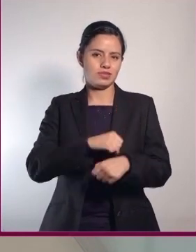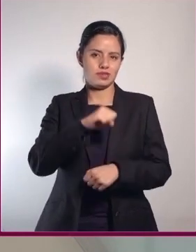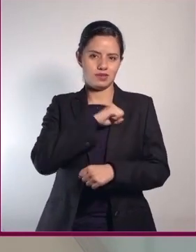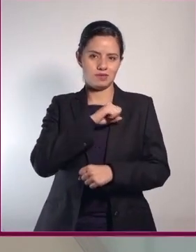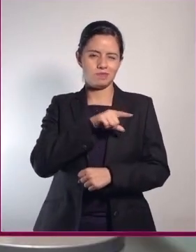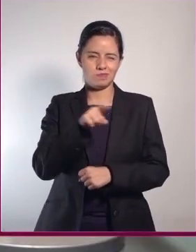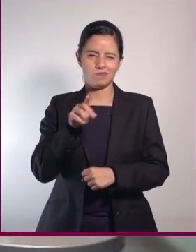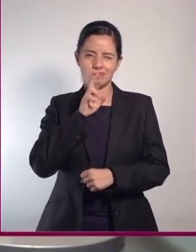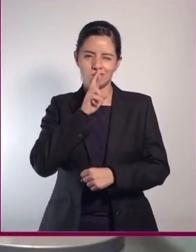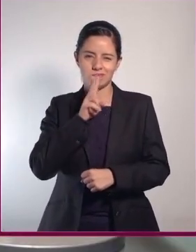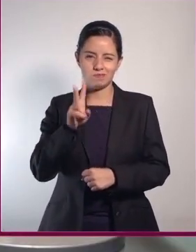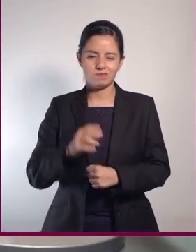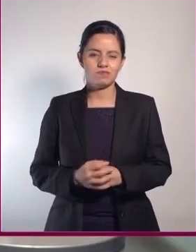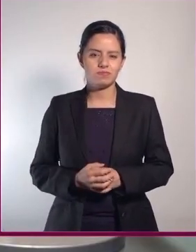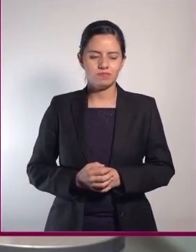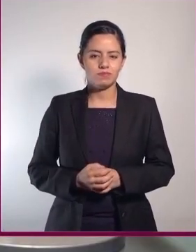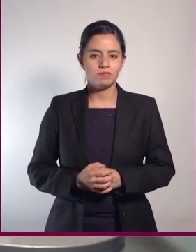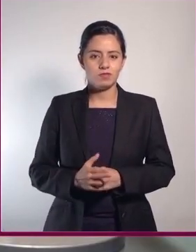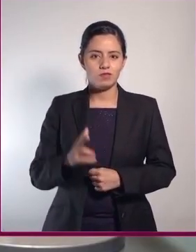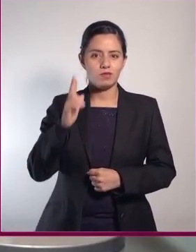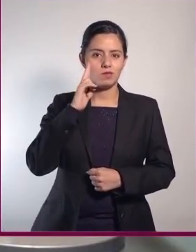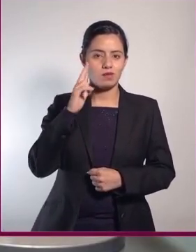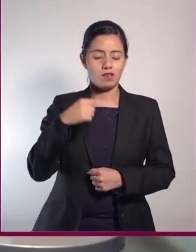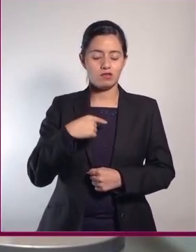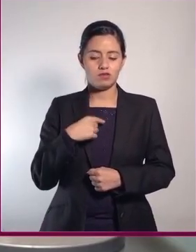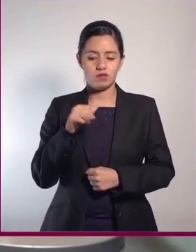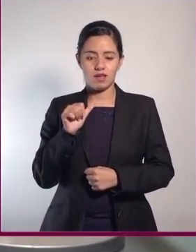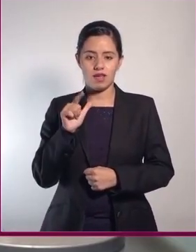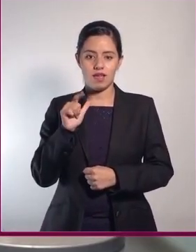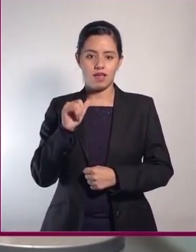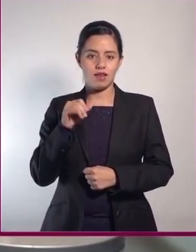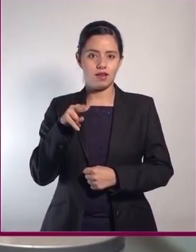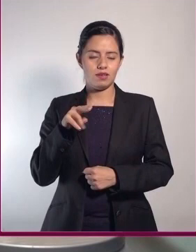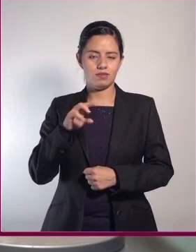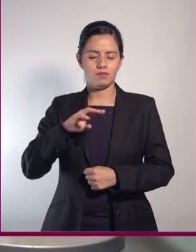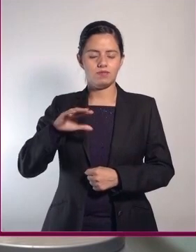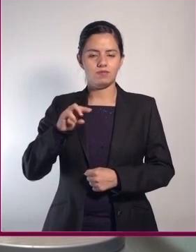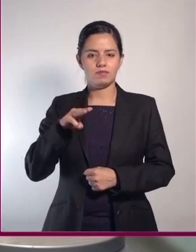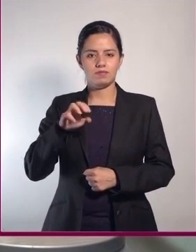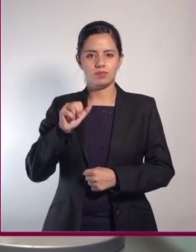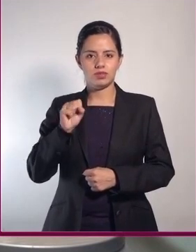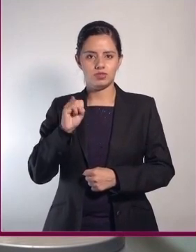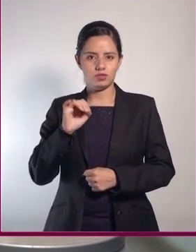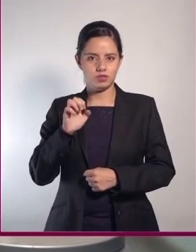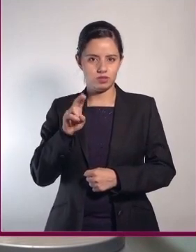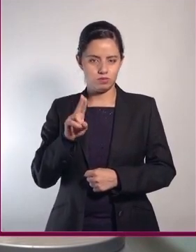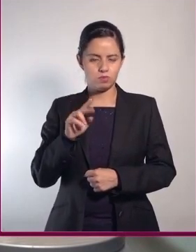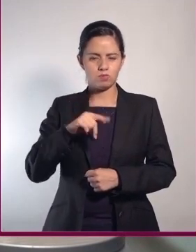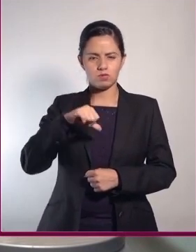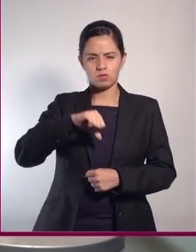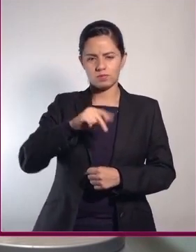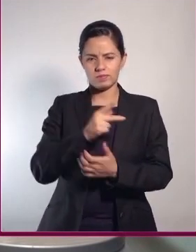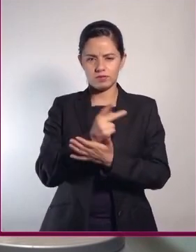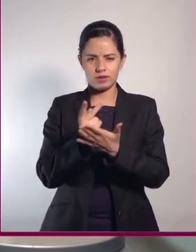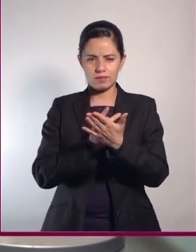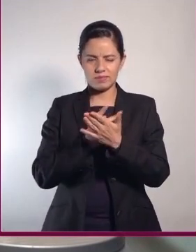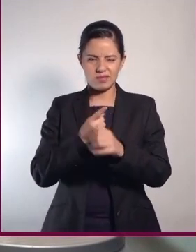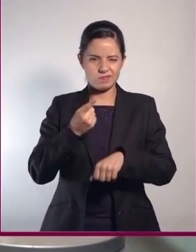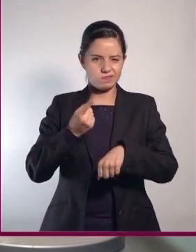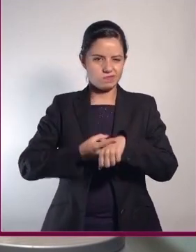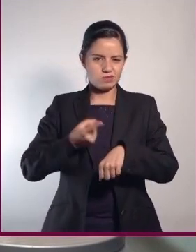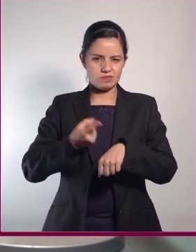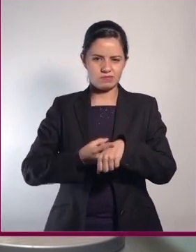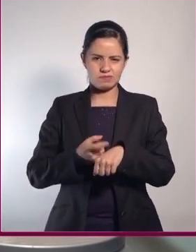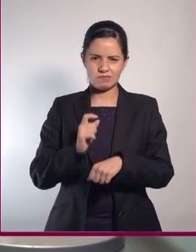versión. Hola, yo soy Alan Macié. En el programa de hoy hablaremos de una de las enfermedades